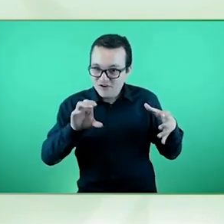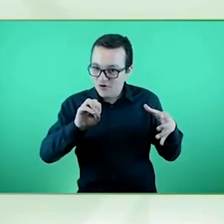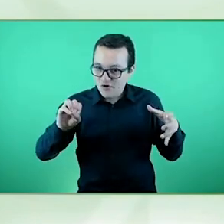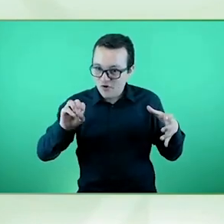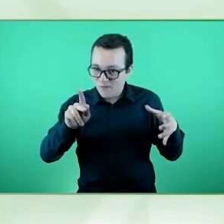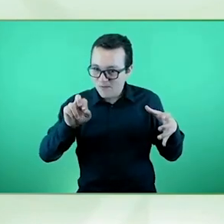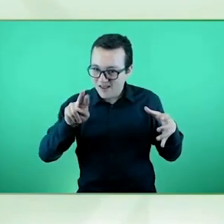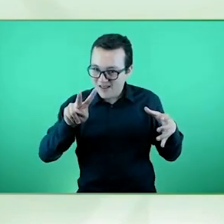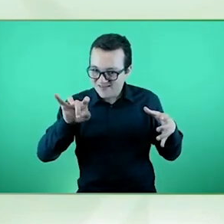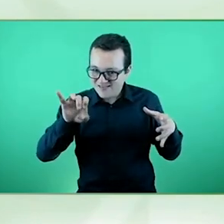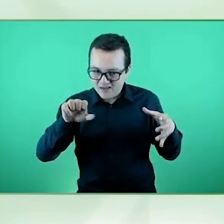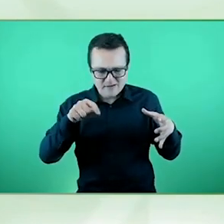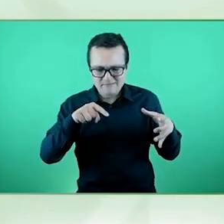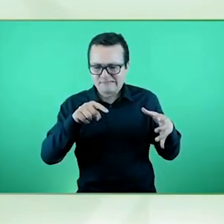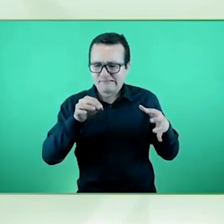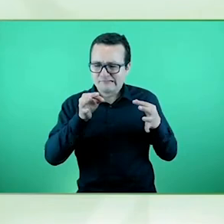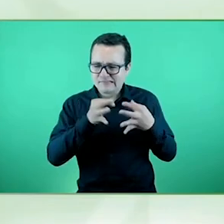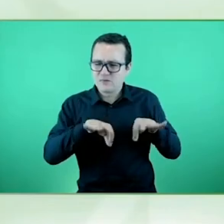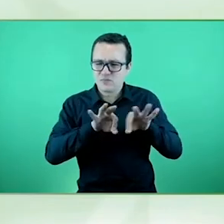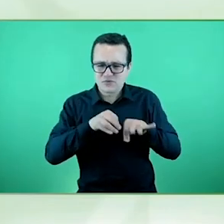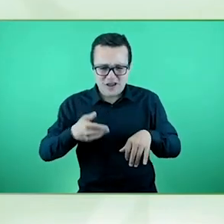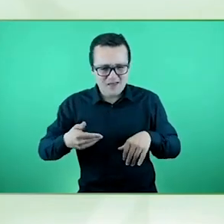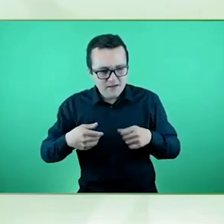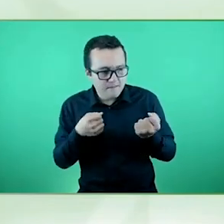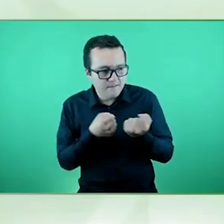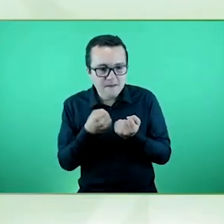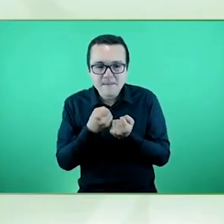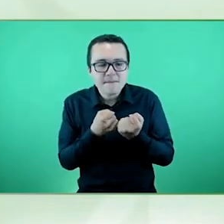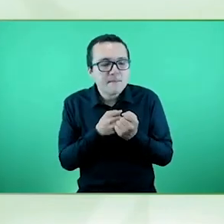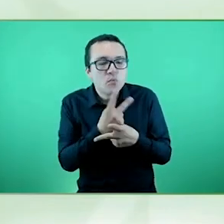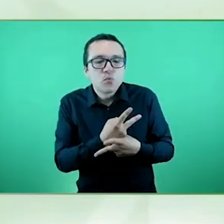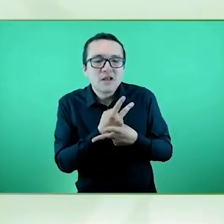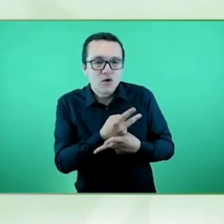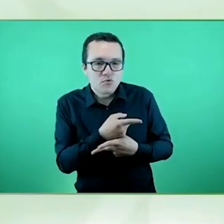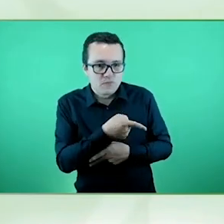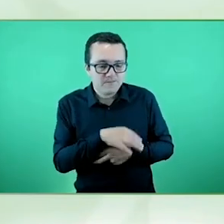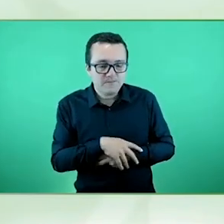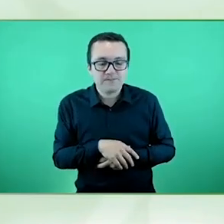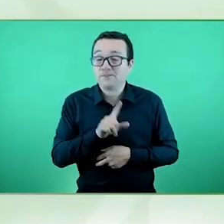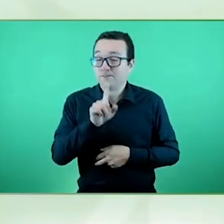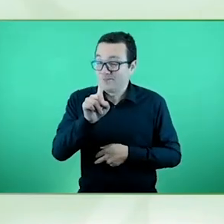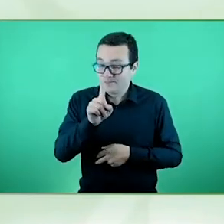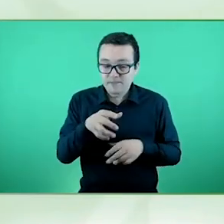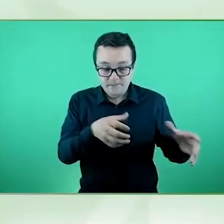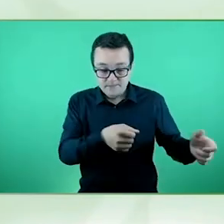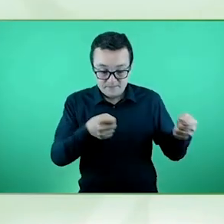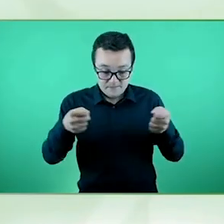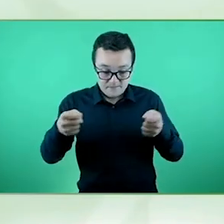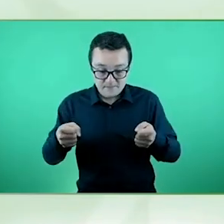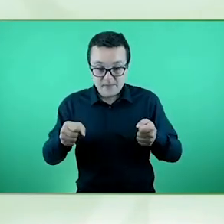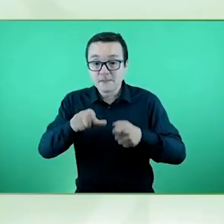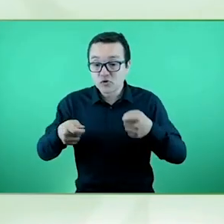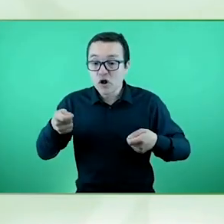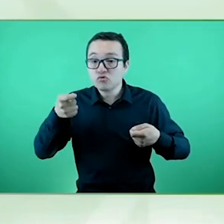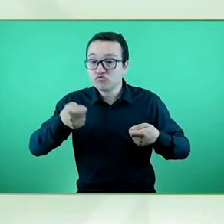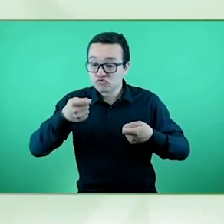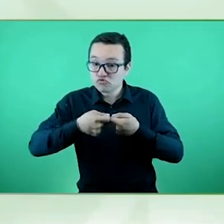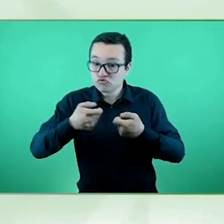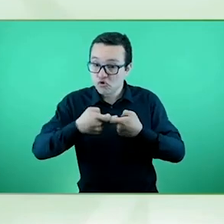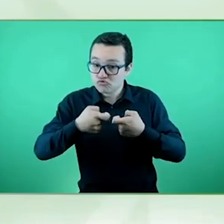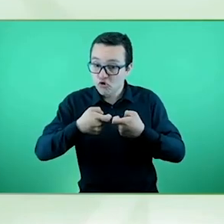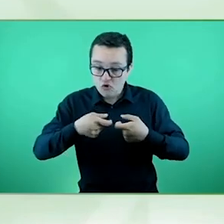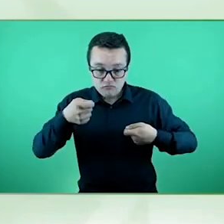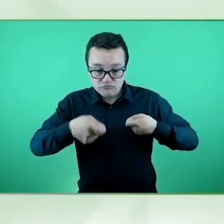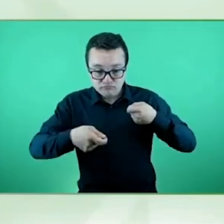También otro potencial que vemos en las cooperativas es que cada socio dentro de la cooperativa de trabajo es muy importante para el